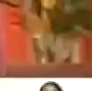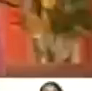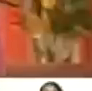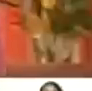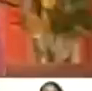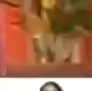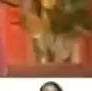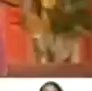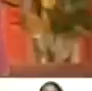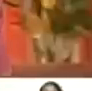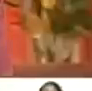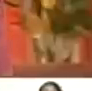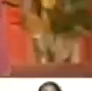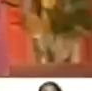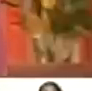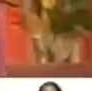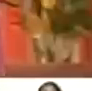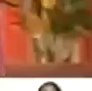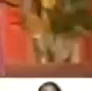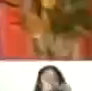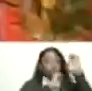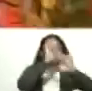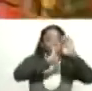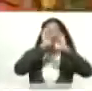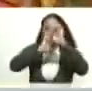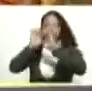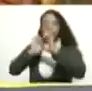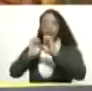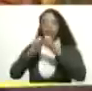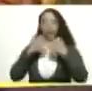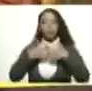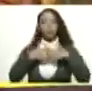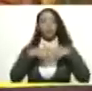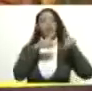para evaluar, analizar siempre